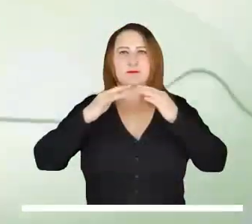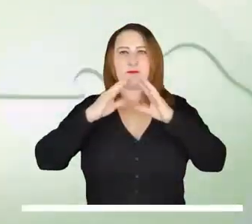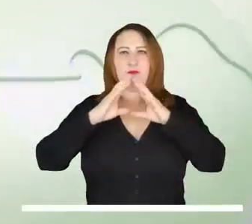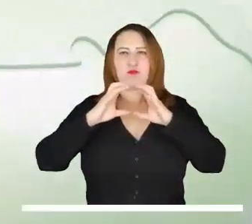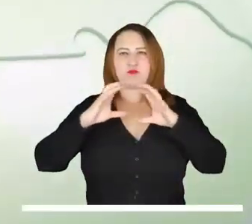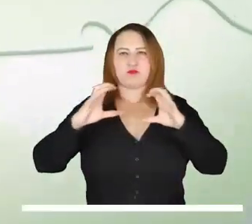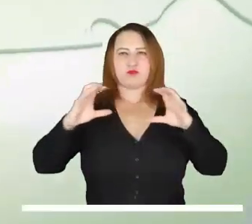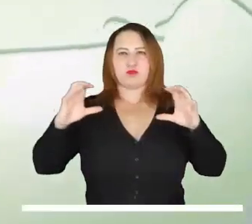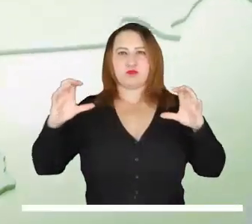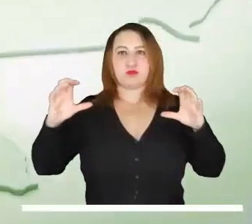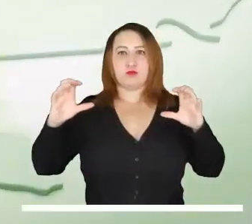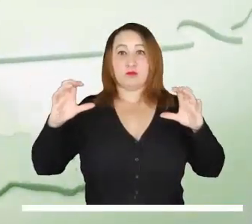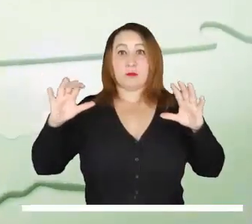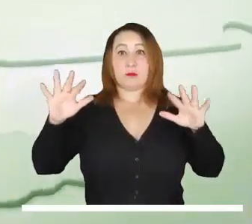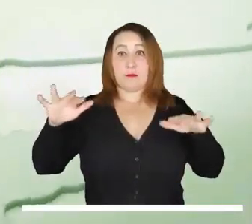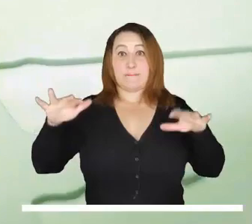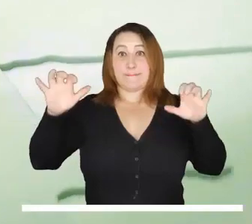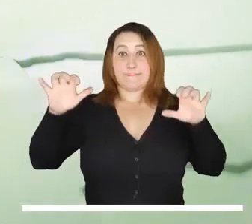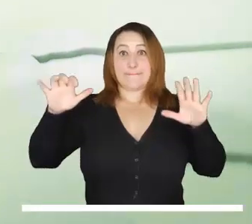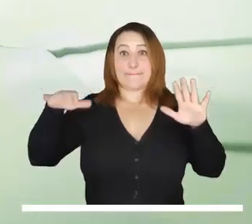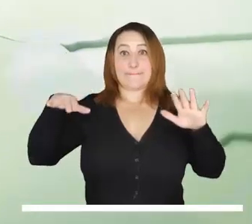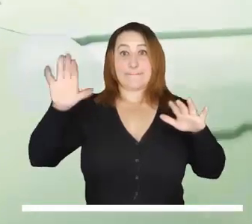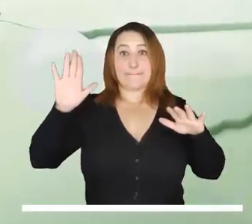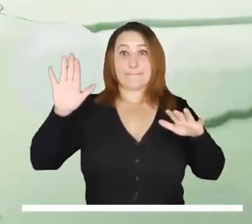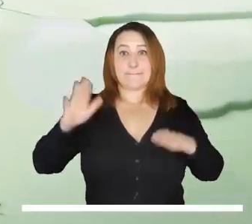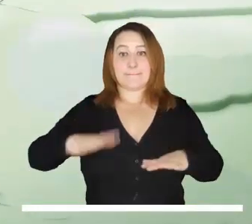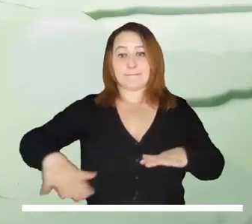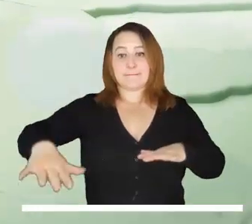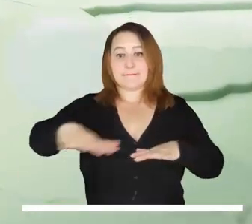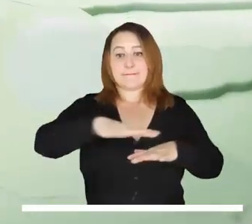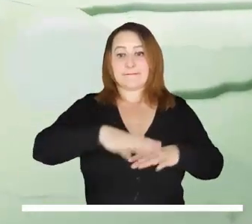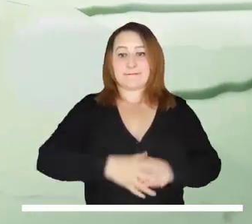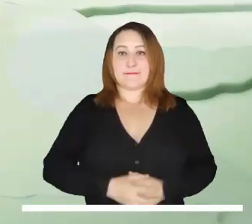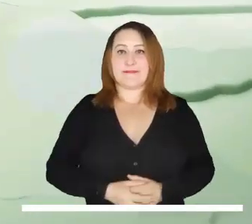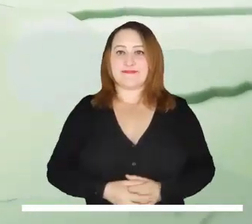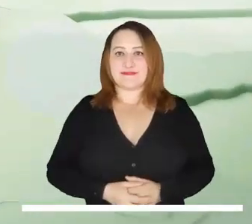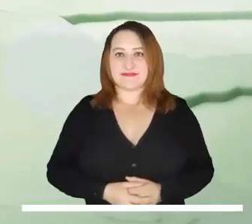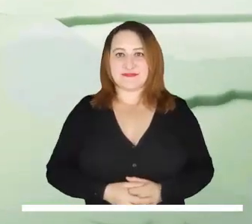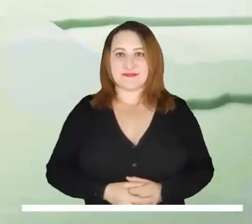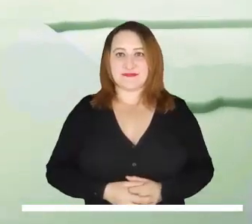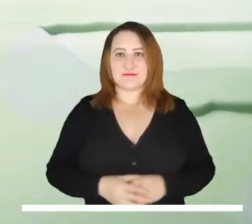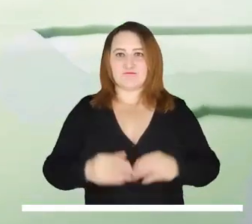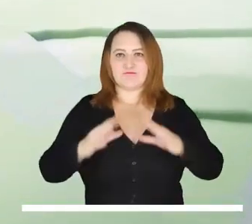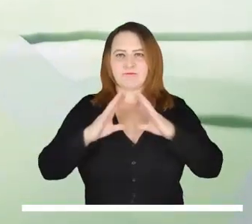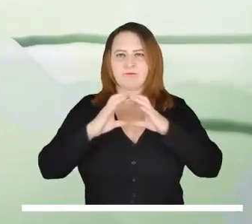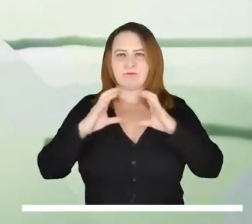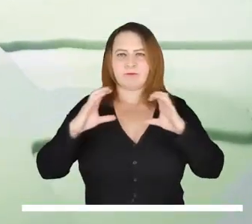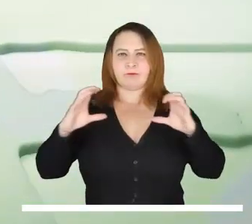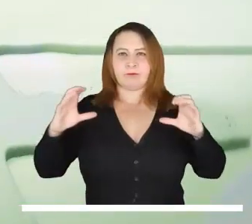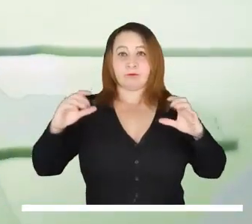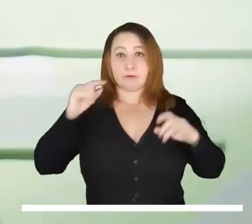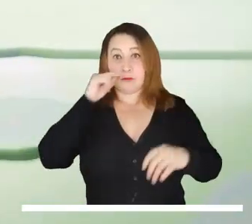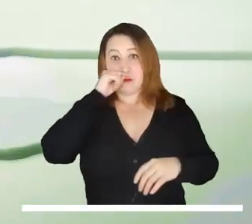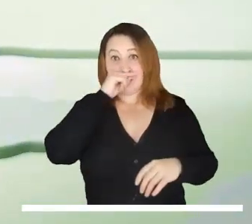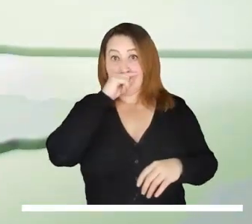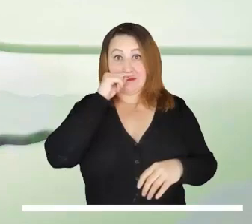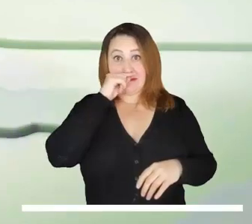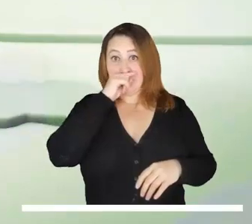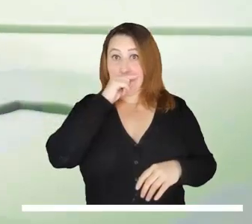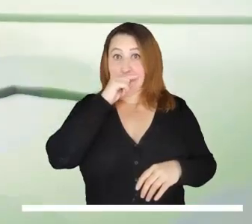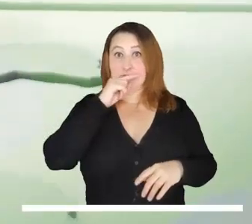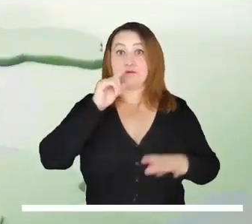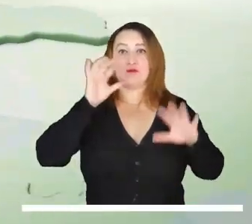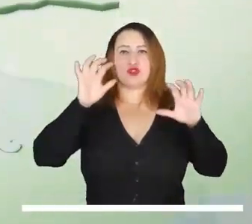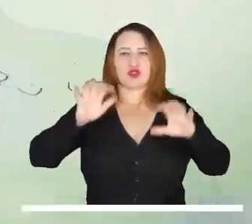La mañana llanera promete un cielo parcialmente nublado, acompañado de condiciones secas predominantes en el área.